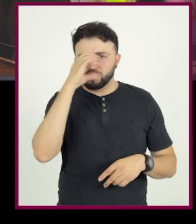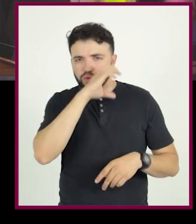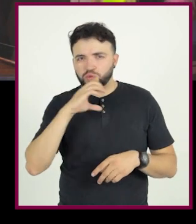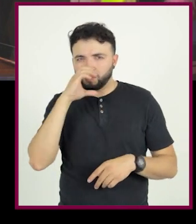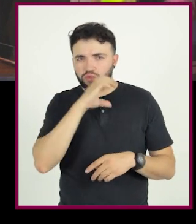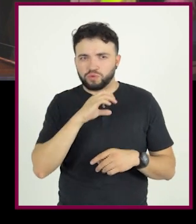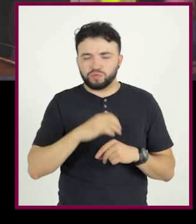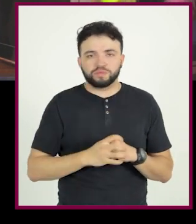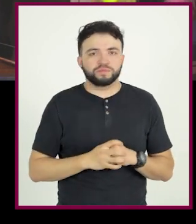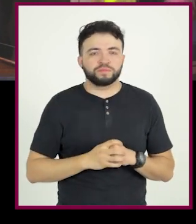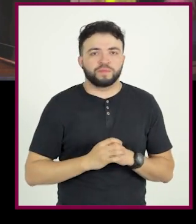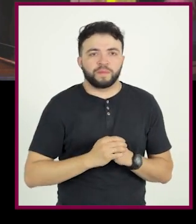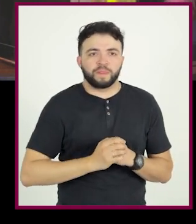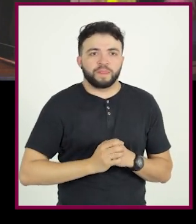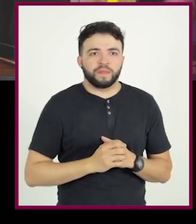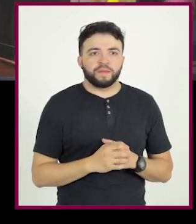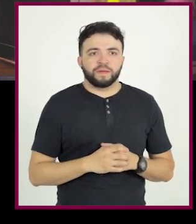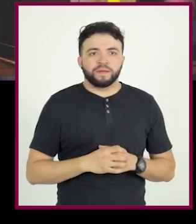Rápidos y curiosos.